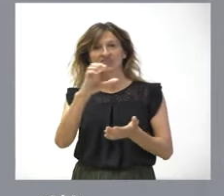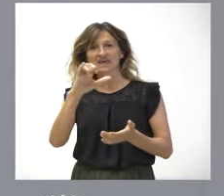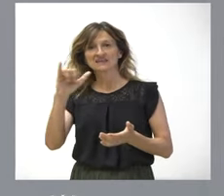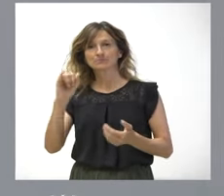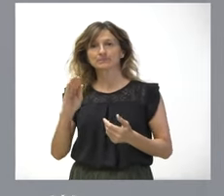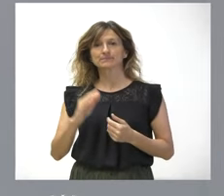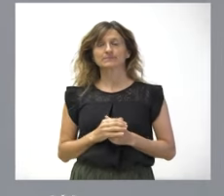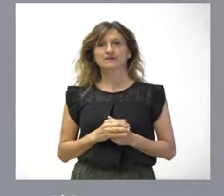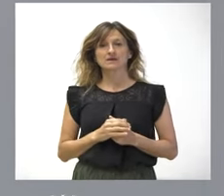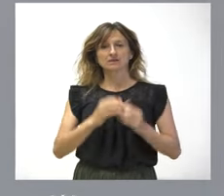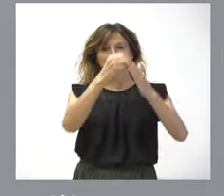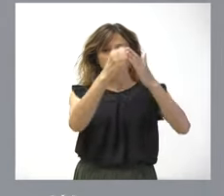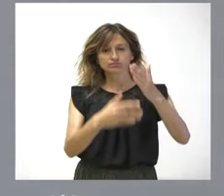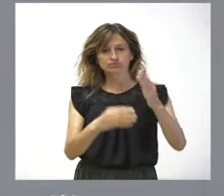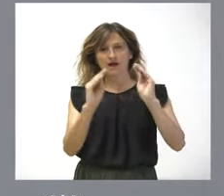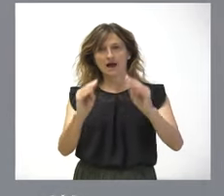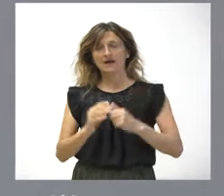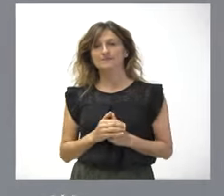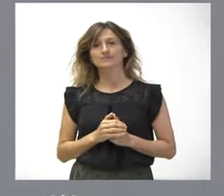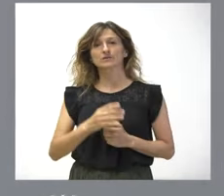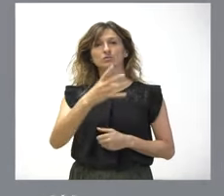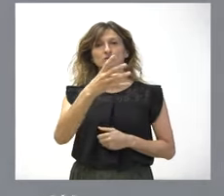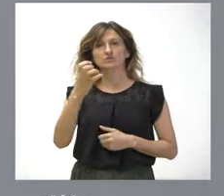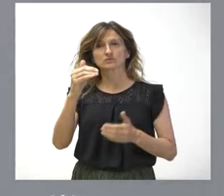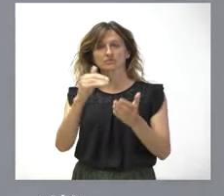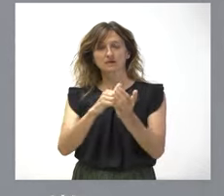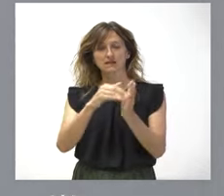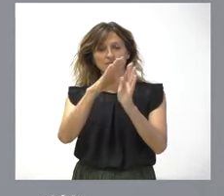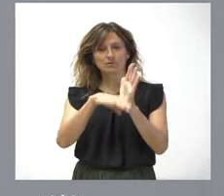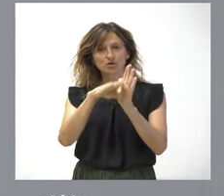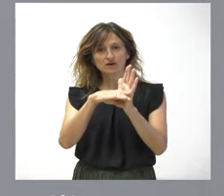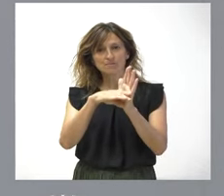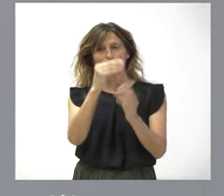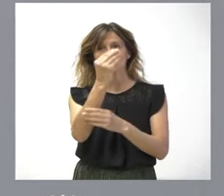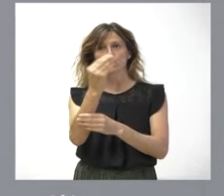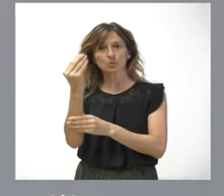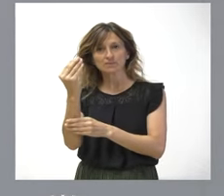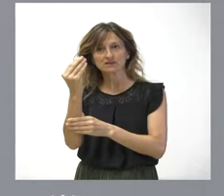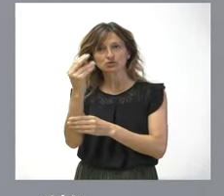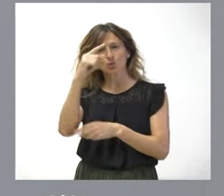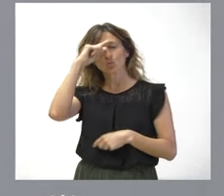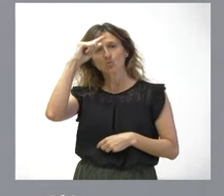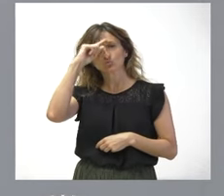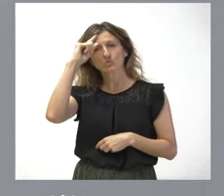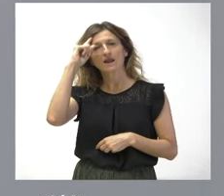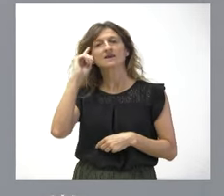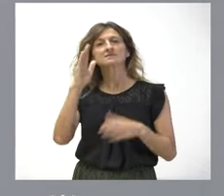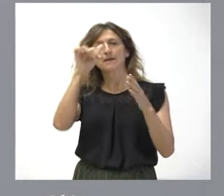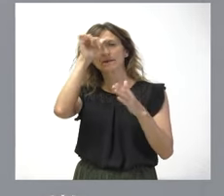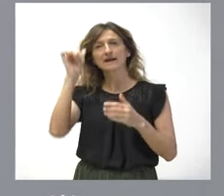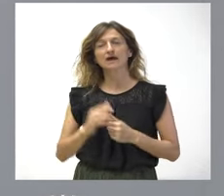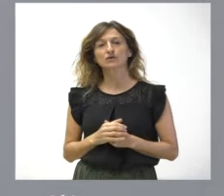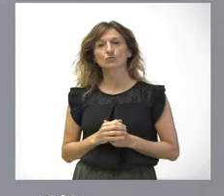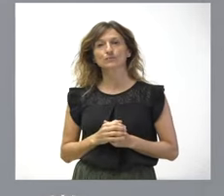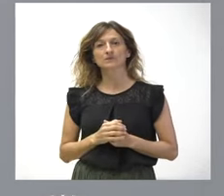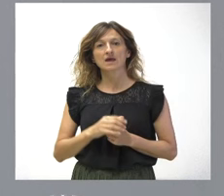relación de cada uno de ellos 400,000 para el programa de apertura de monumentos culturales en verano el verano del